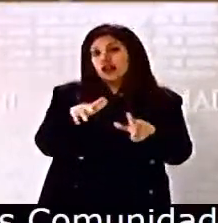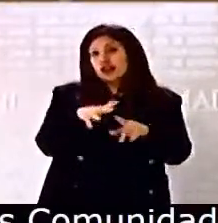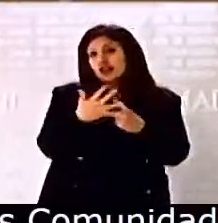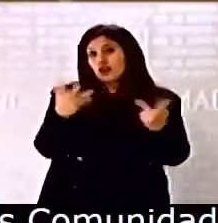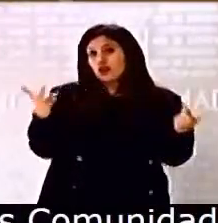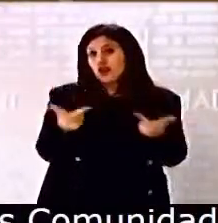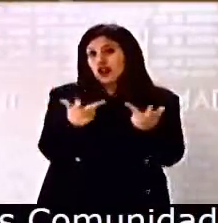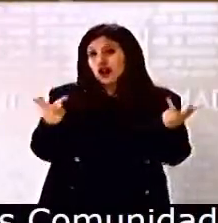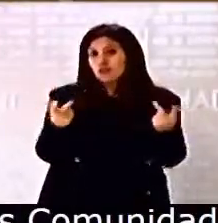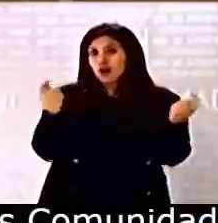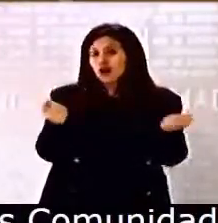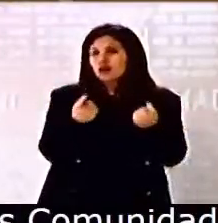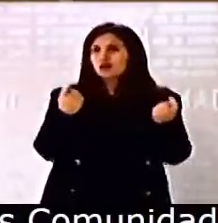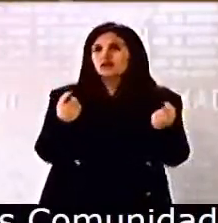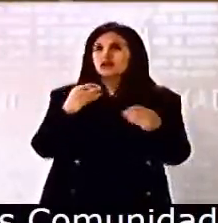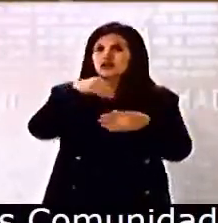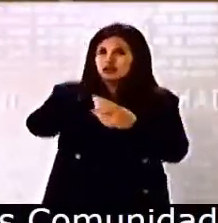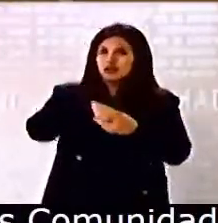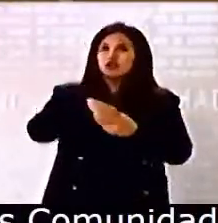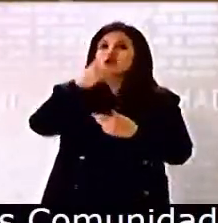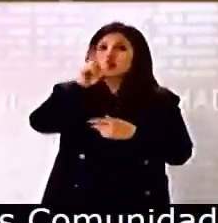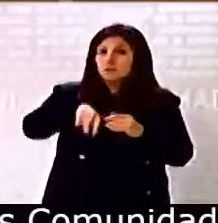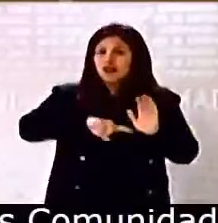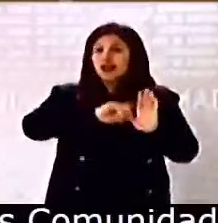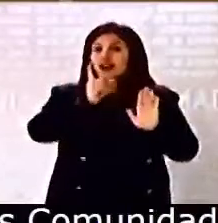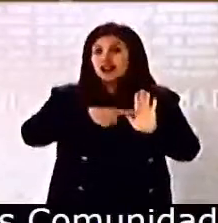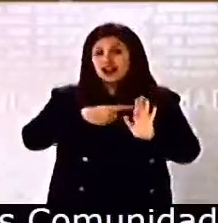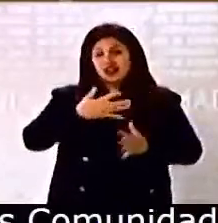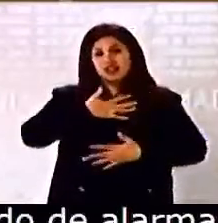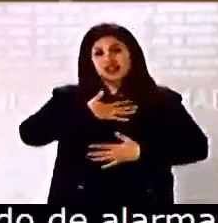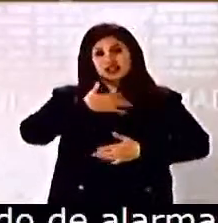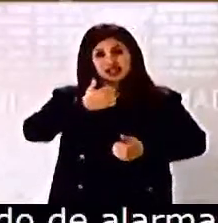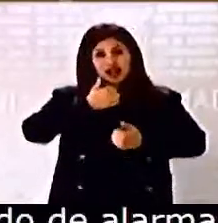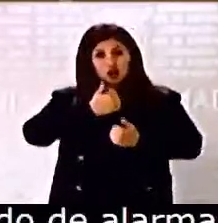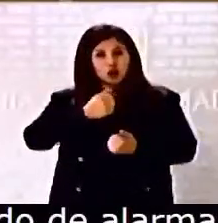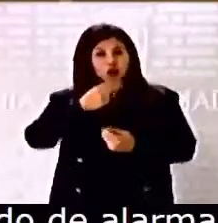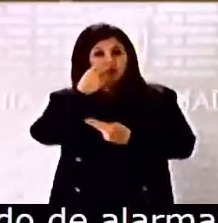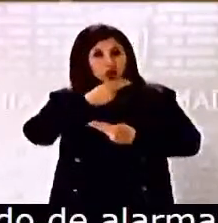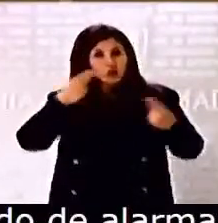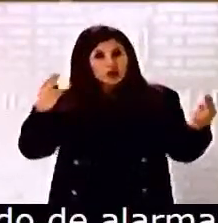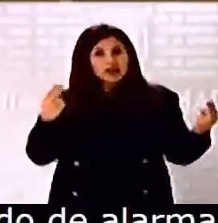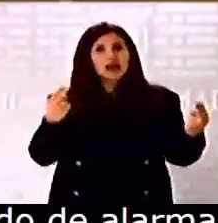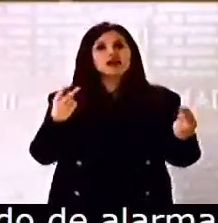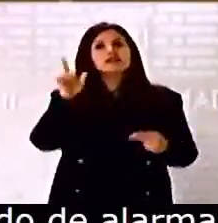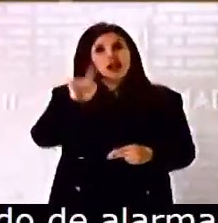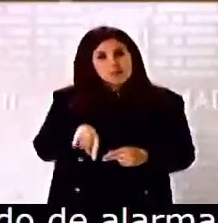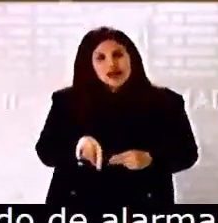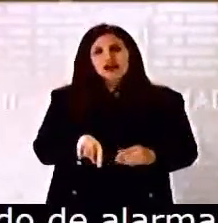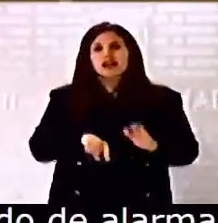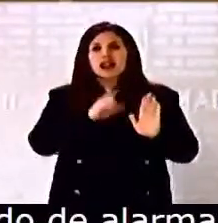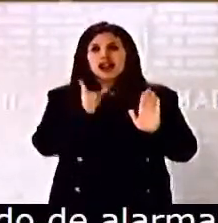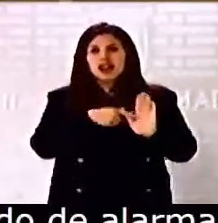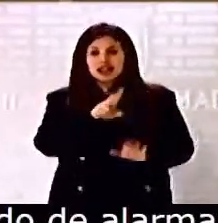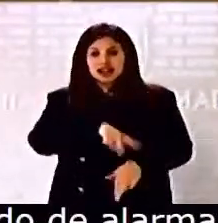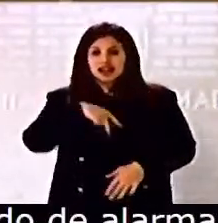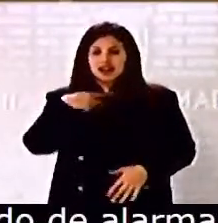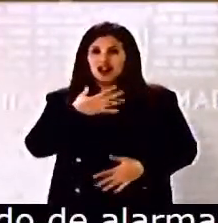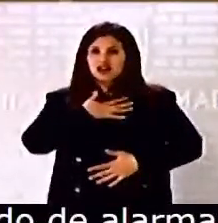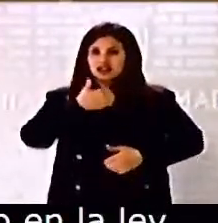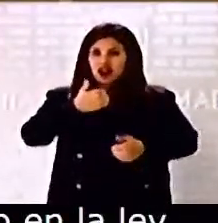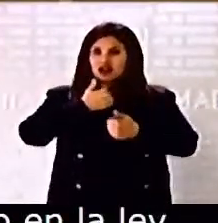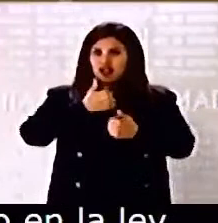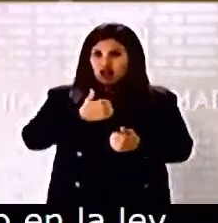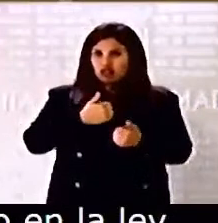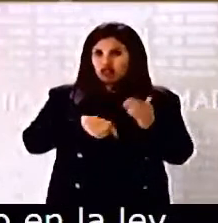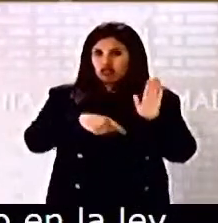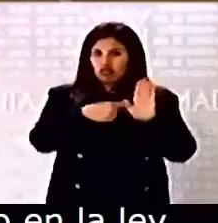nuestro caso, de la Ley General de Salud Pública Autonómica y, por supuesto, en la Ley General de Sanidad, tienen amparo suficiente como